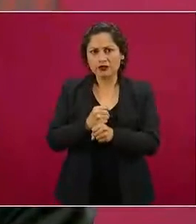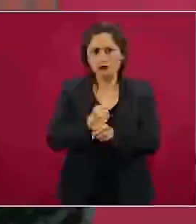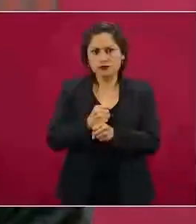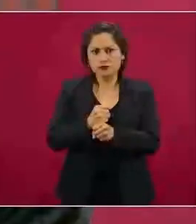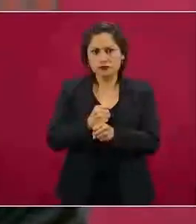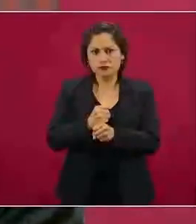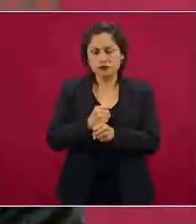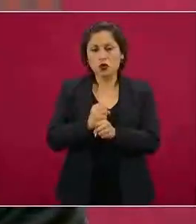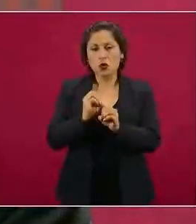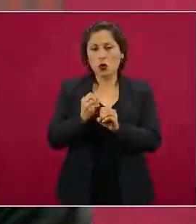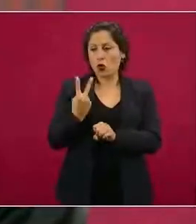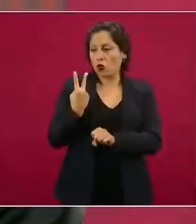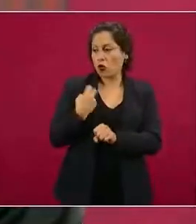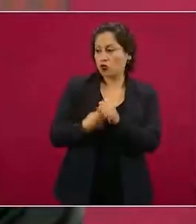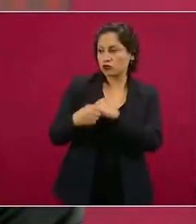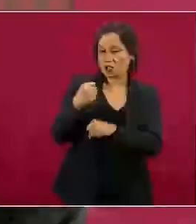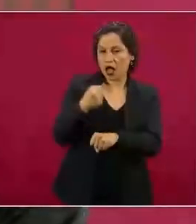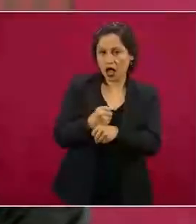o hace 2 años.